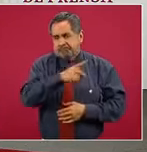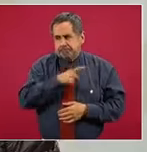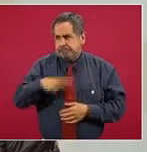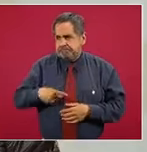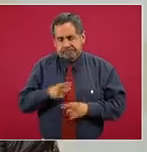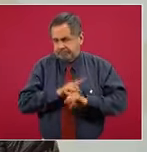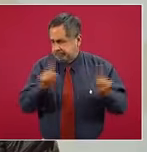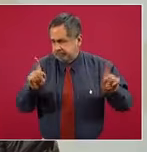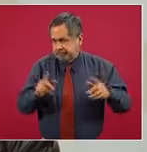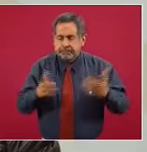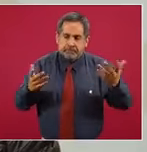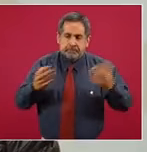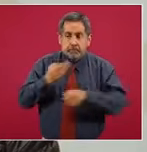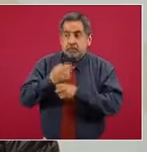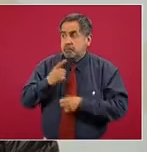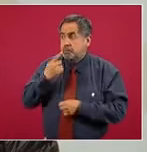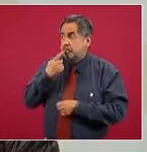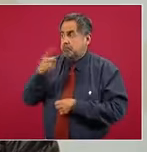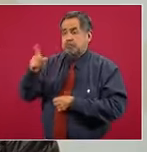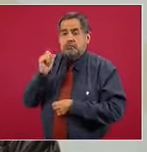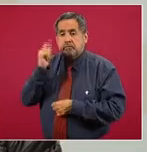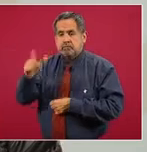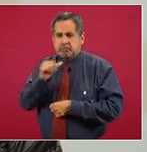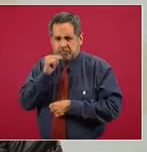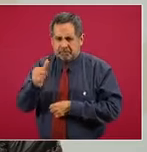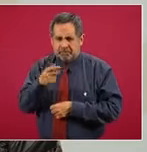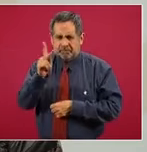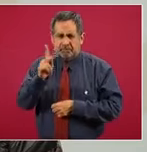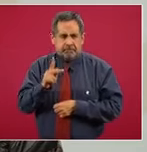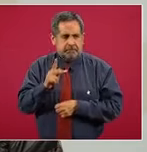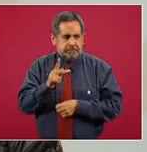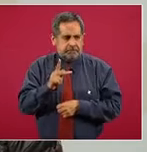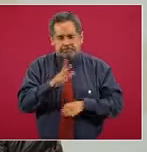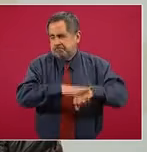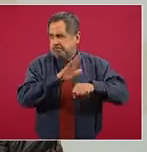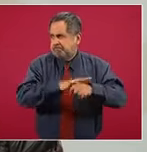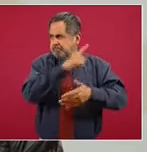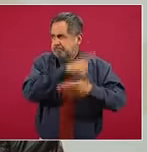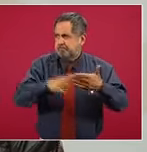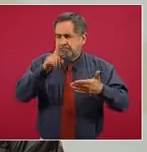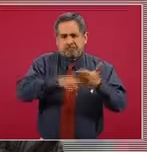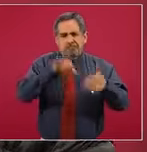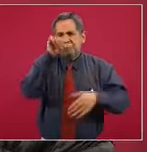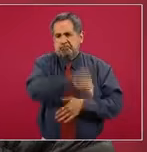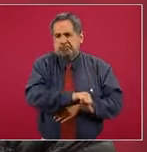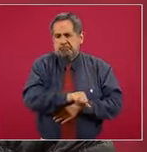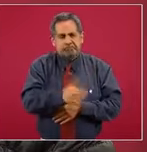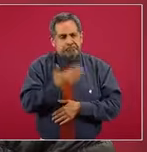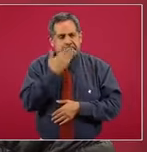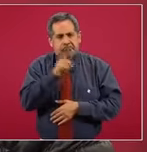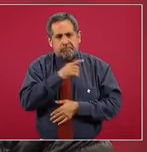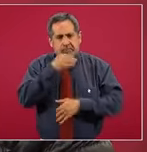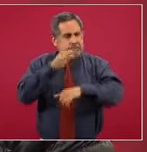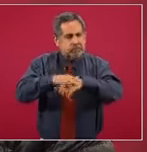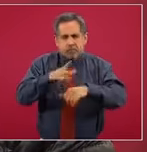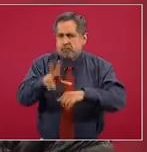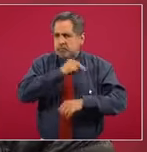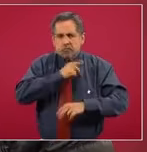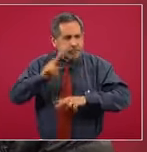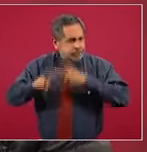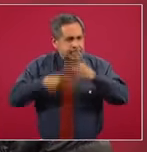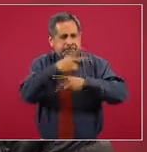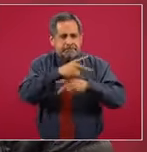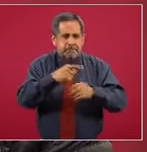ningún reporte, pero sin tenerlo lo reprobamos y le decimos a la gente: no vaya, no vale la